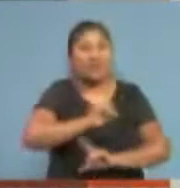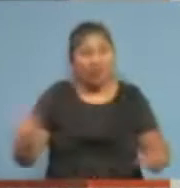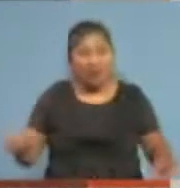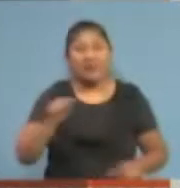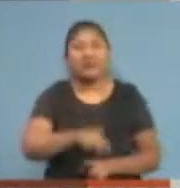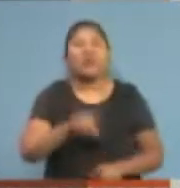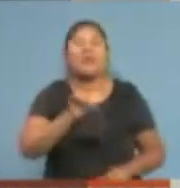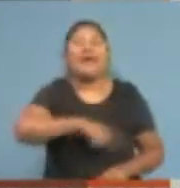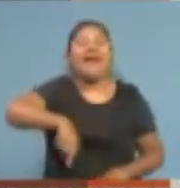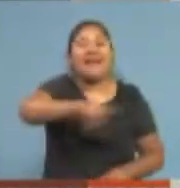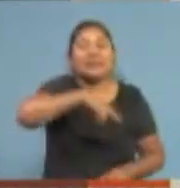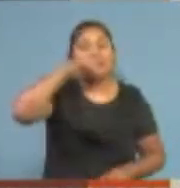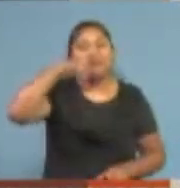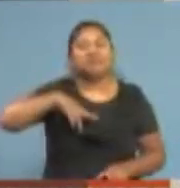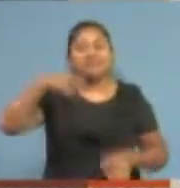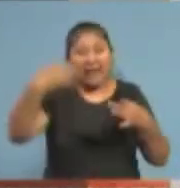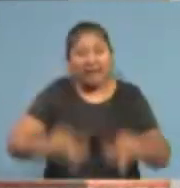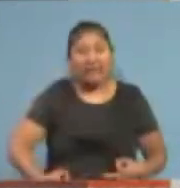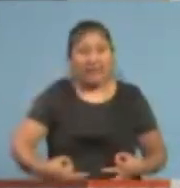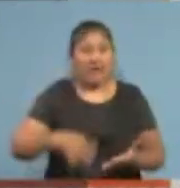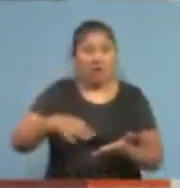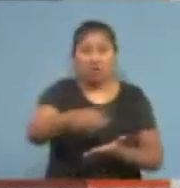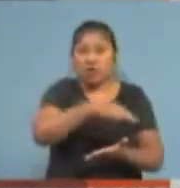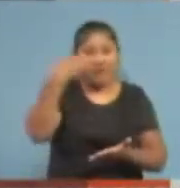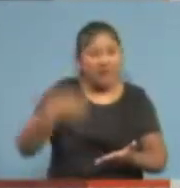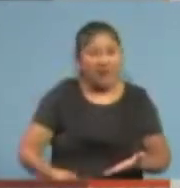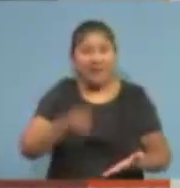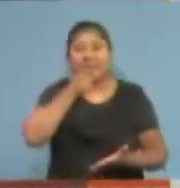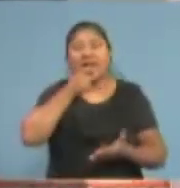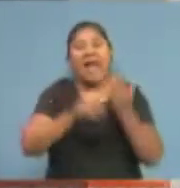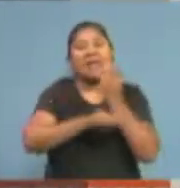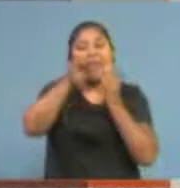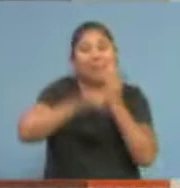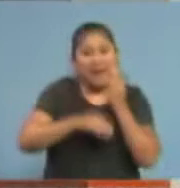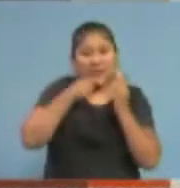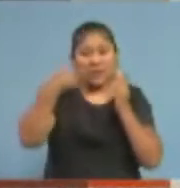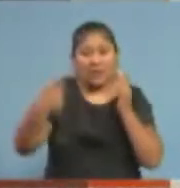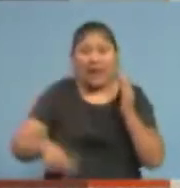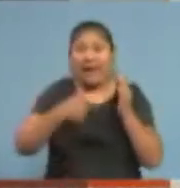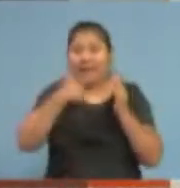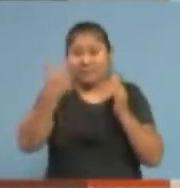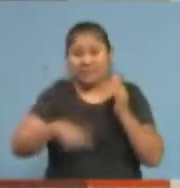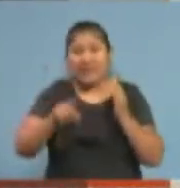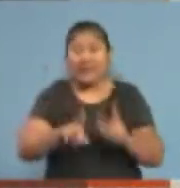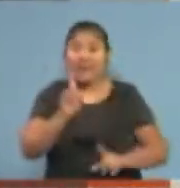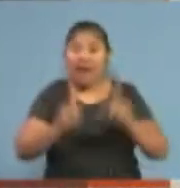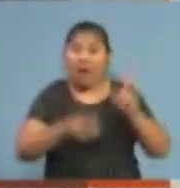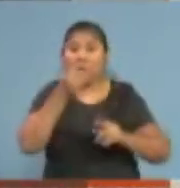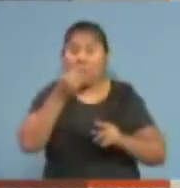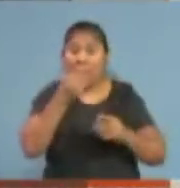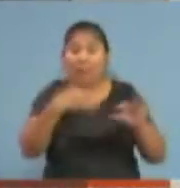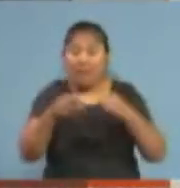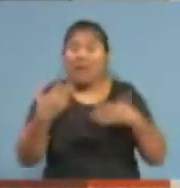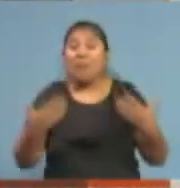cuanto a lo que son el manejo correcto de temperaturas y este qué alimentos pueden vender y qué no para ello es también que estamos